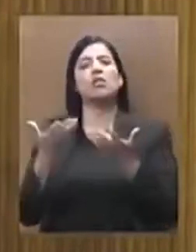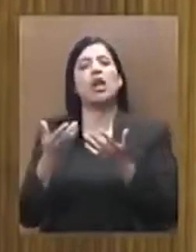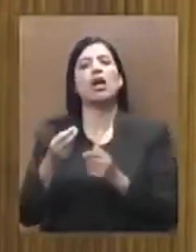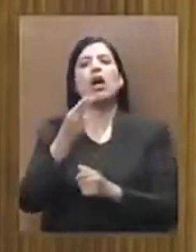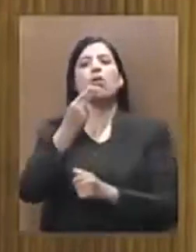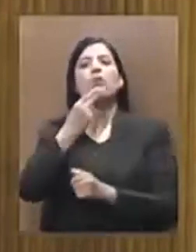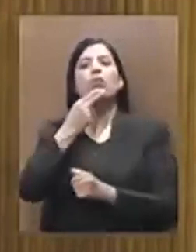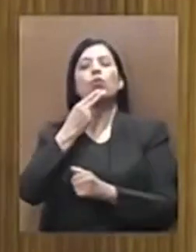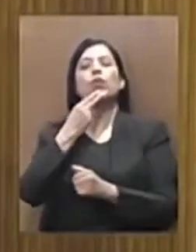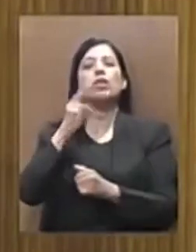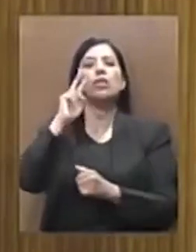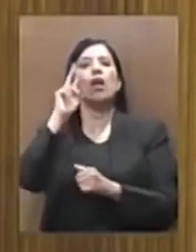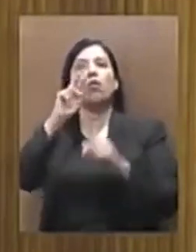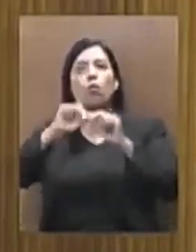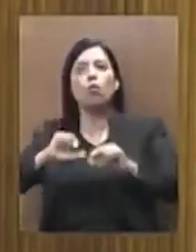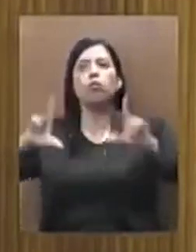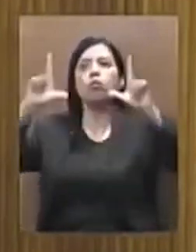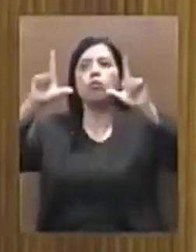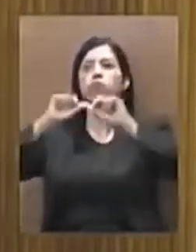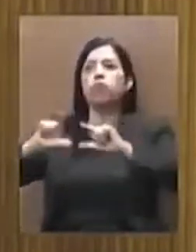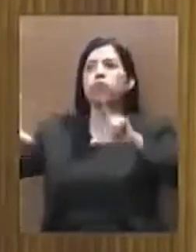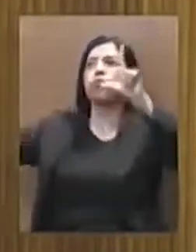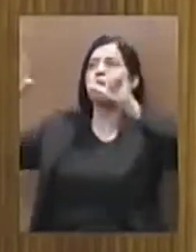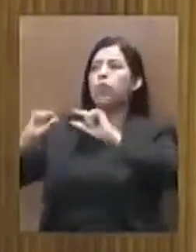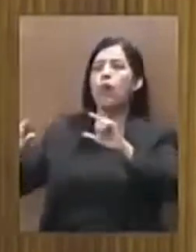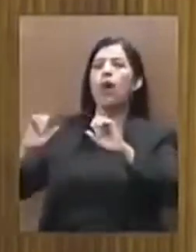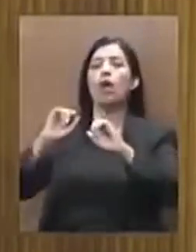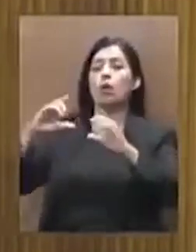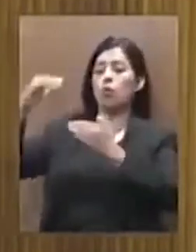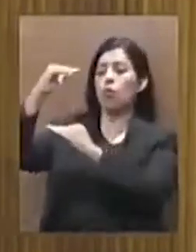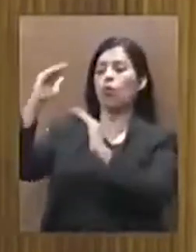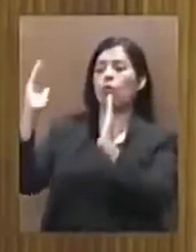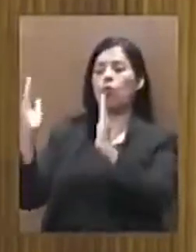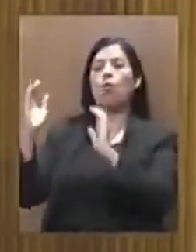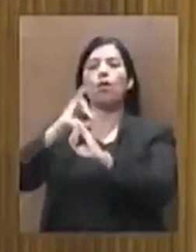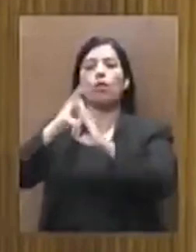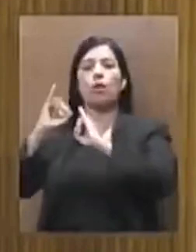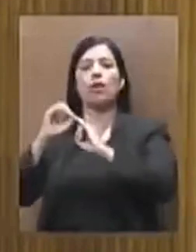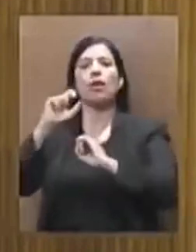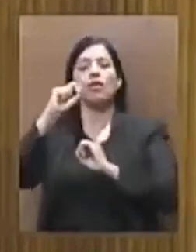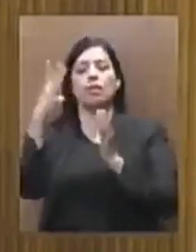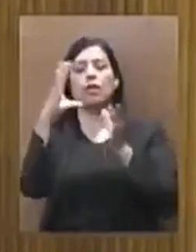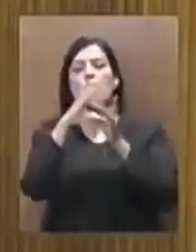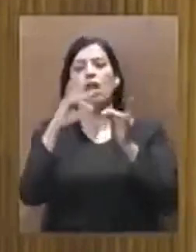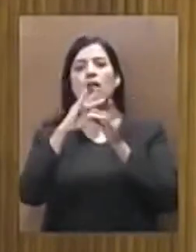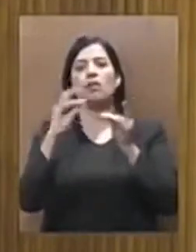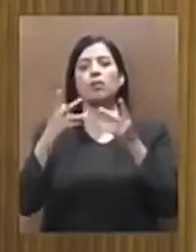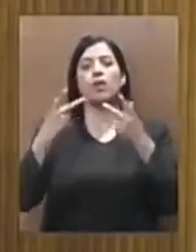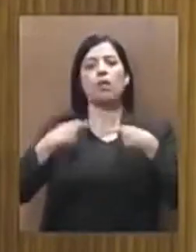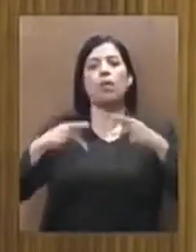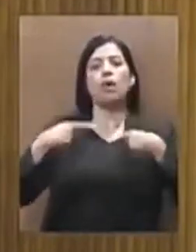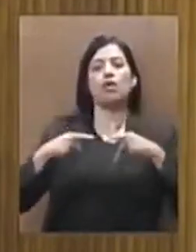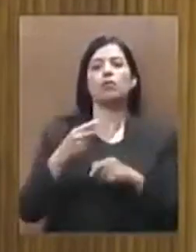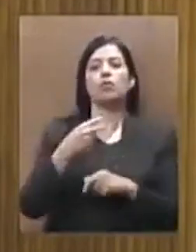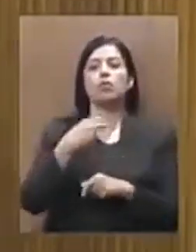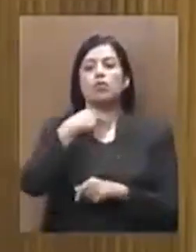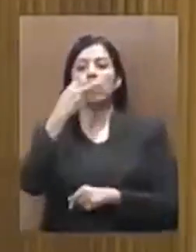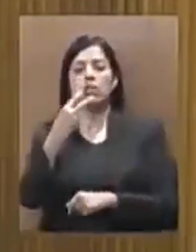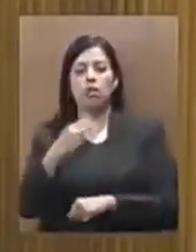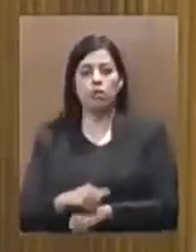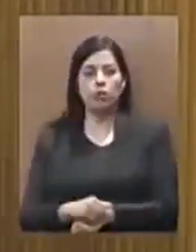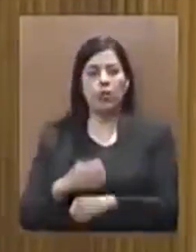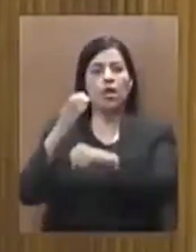utilizando audiovisuales con interpretación de la lengua de señas mexicanas gráficos y descripción gráfica para los narradores de voz